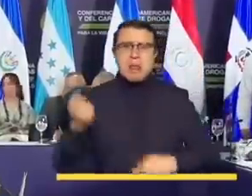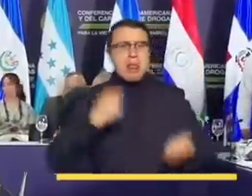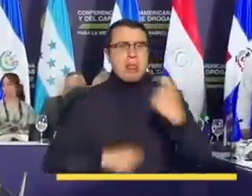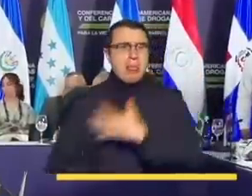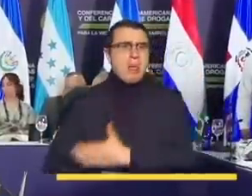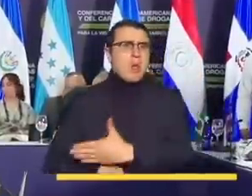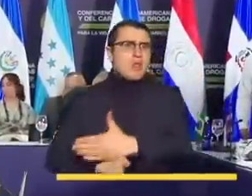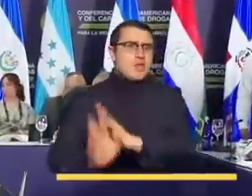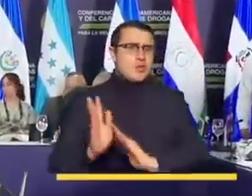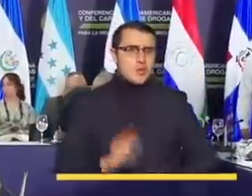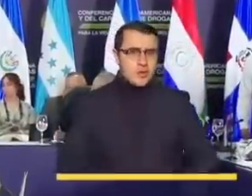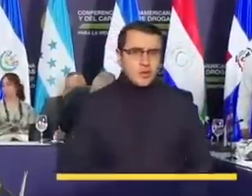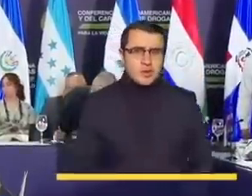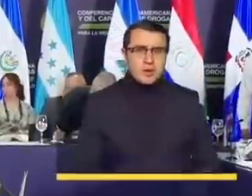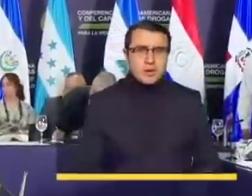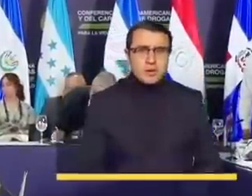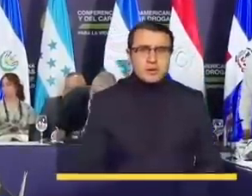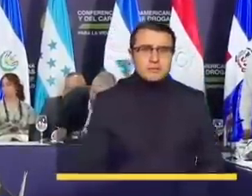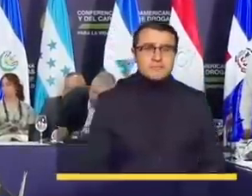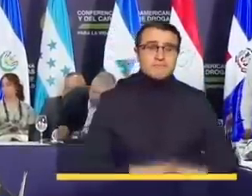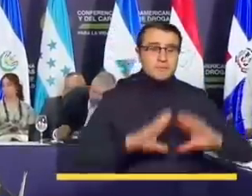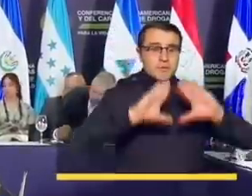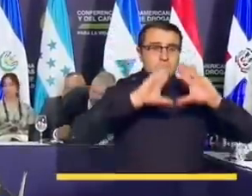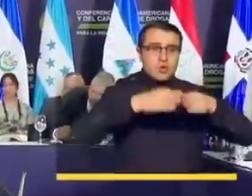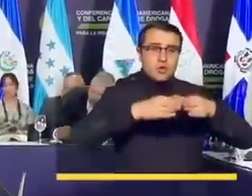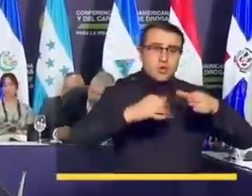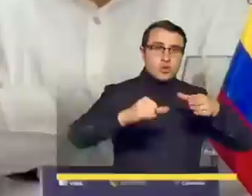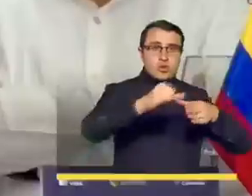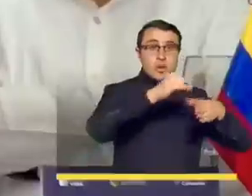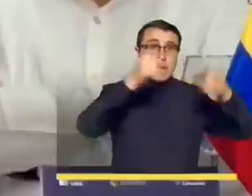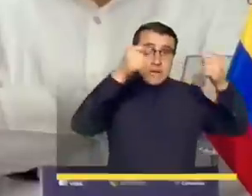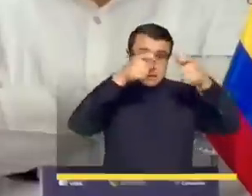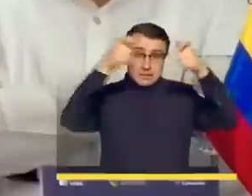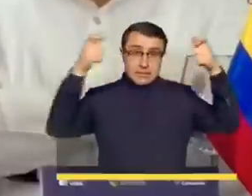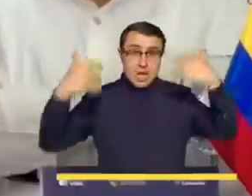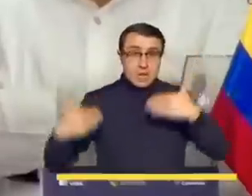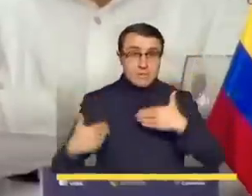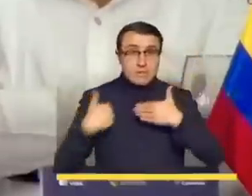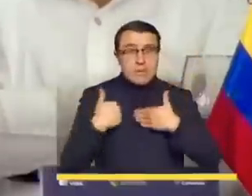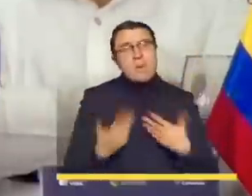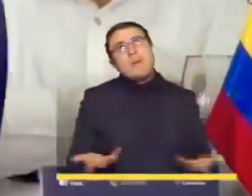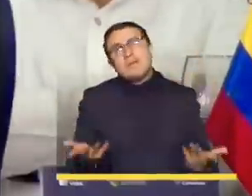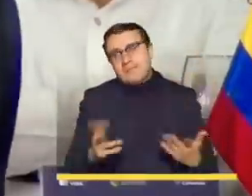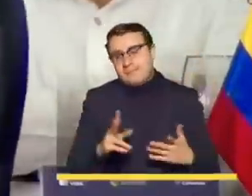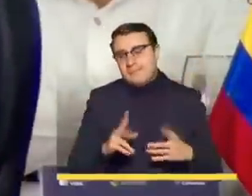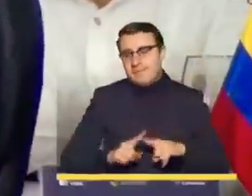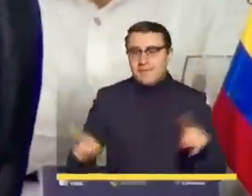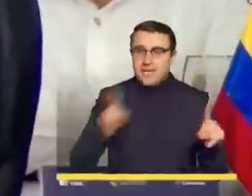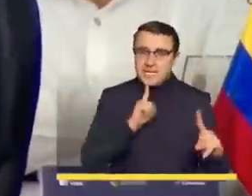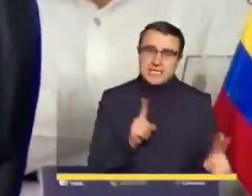Lo cual significa que el socialismo no se construye desde el Estado. Pero bueno, esa es otra discusión.